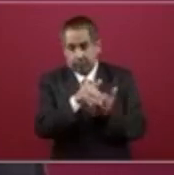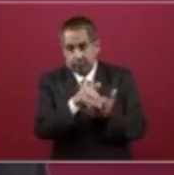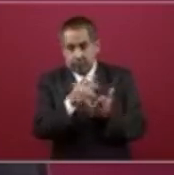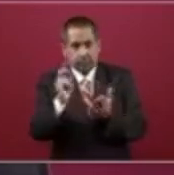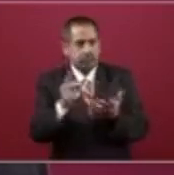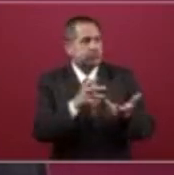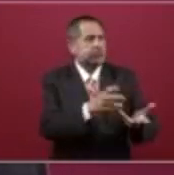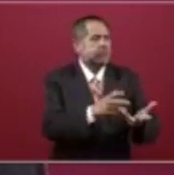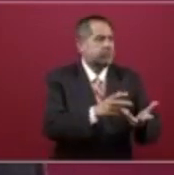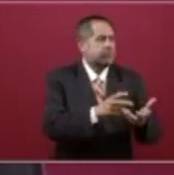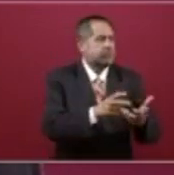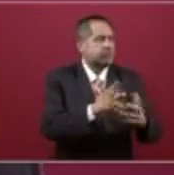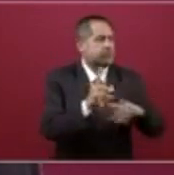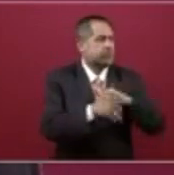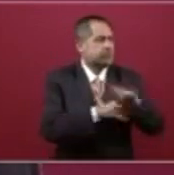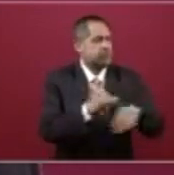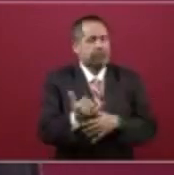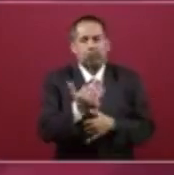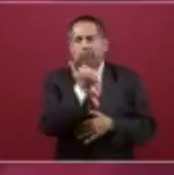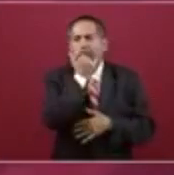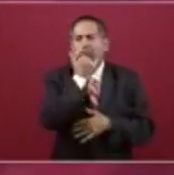8,000 millones de dólares,